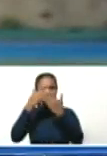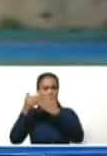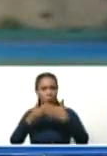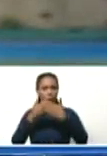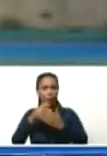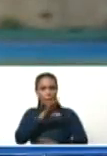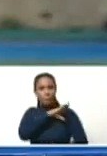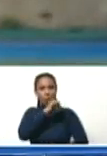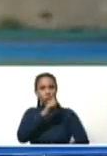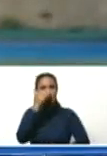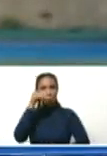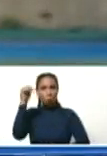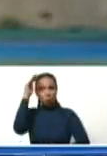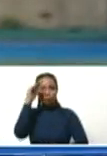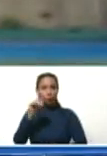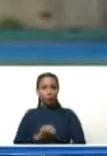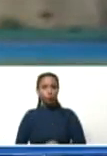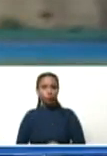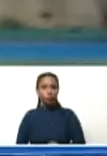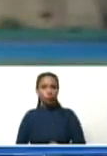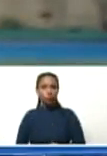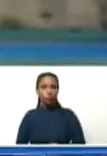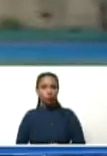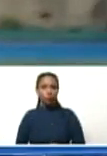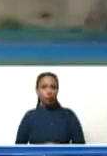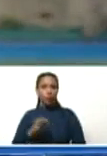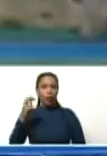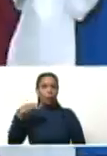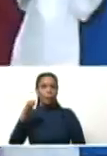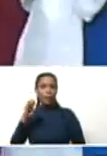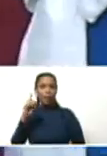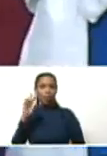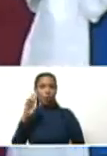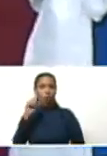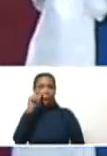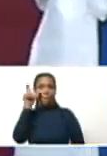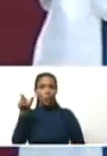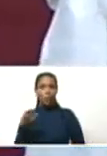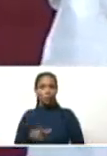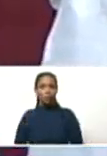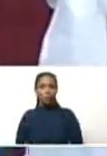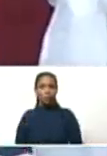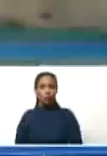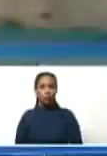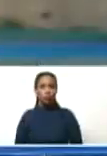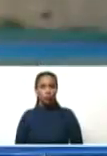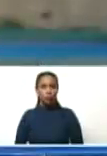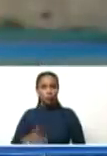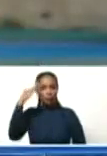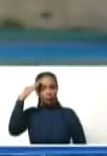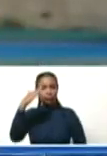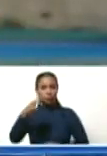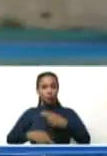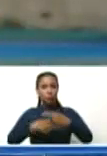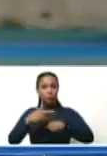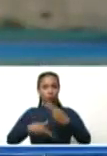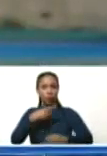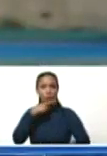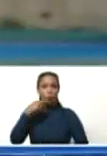mayor, el mayor, Pedro Rafael Machado Arévalo. Oficial revolucionario,